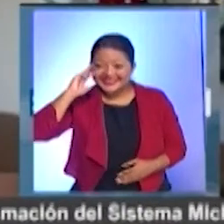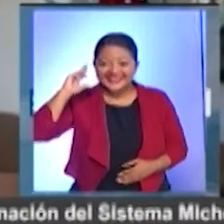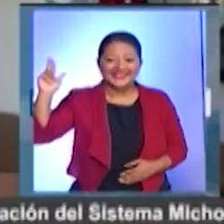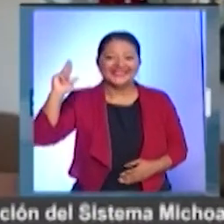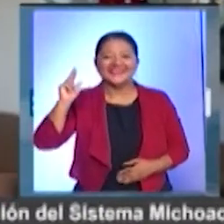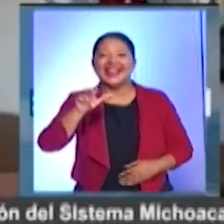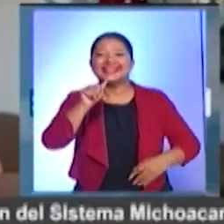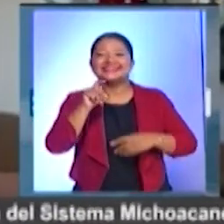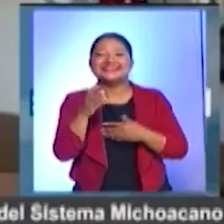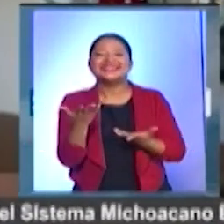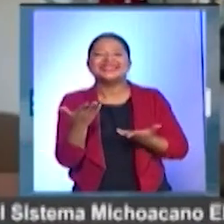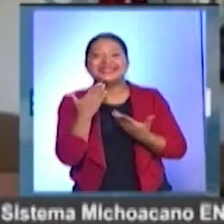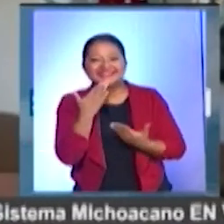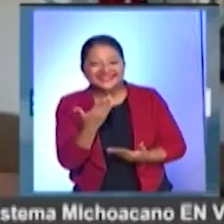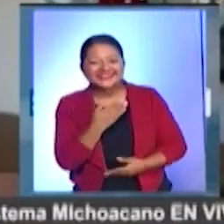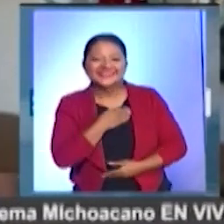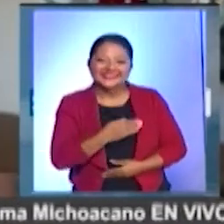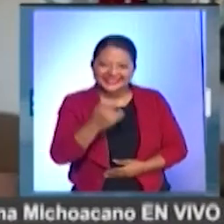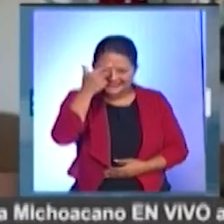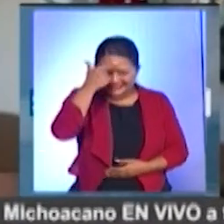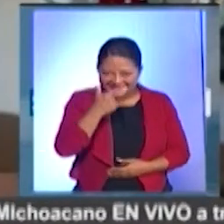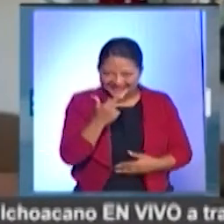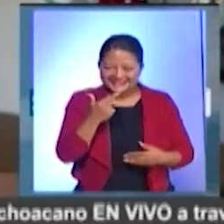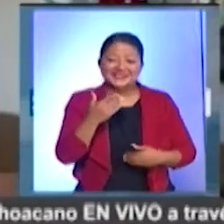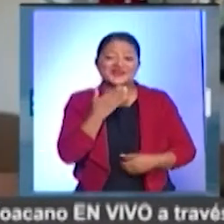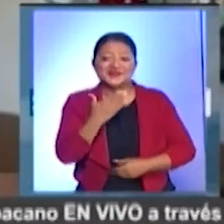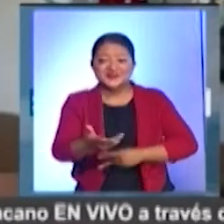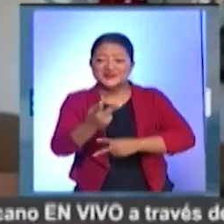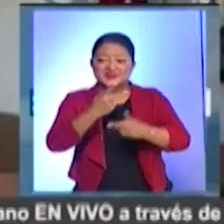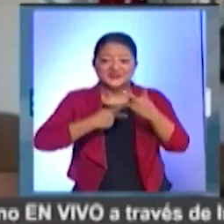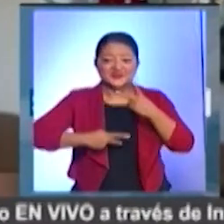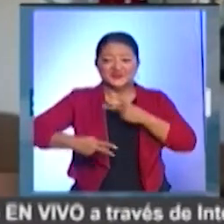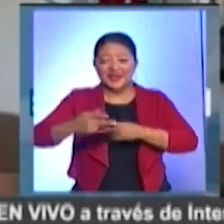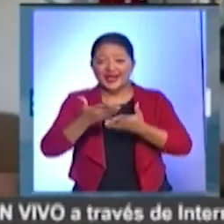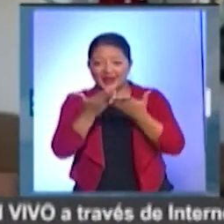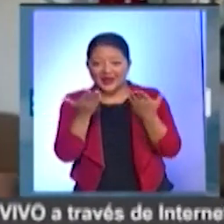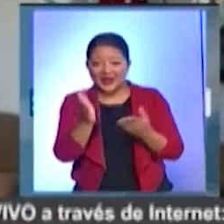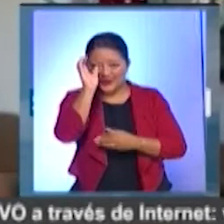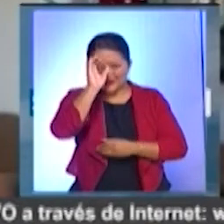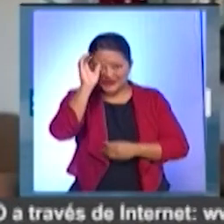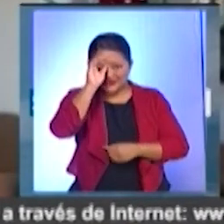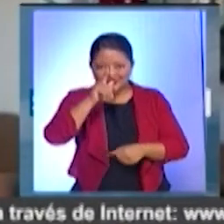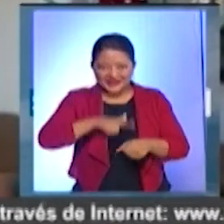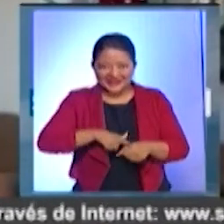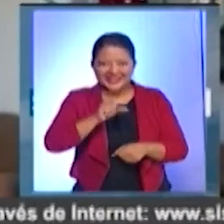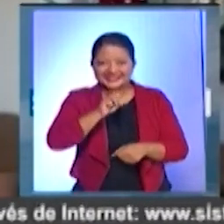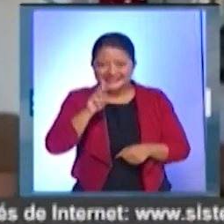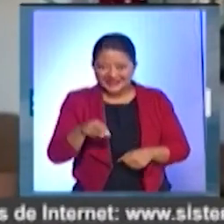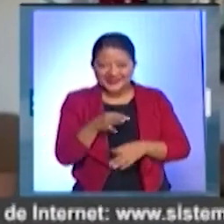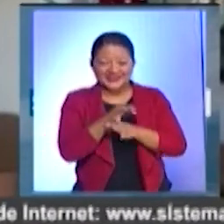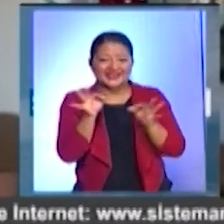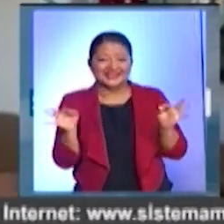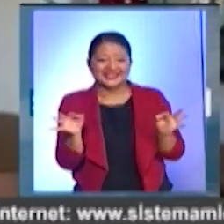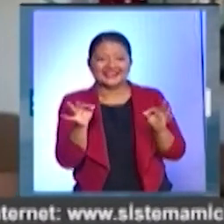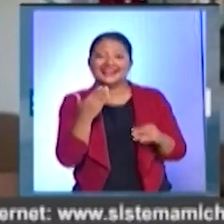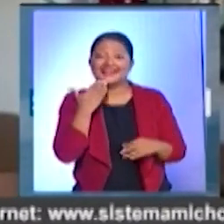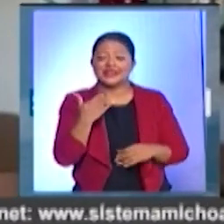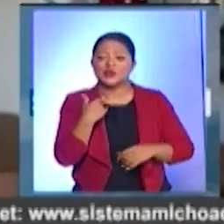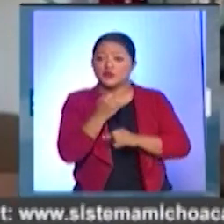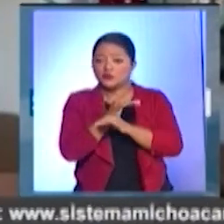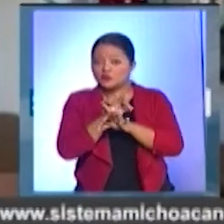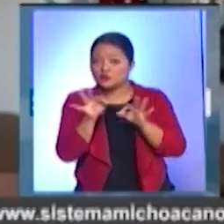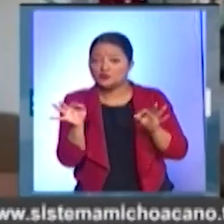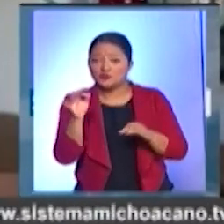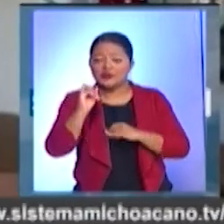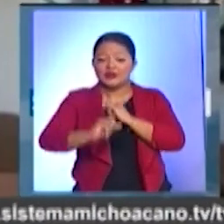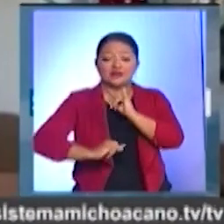qué tal muy buenas noches así es damos la bienvenida al bloque cultural dsm de noticias y bienes informó que el festival internacional